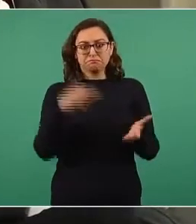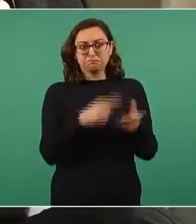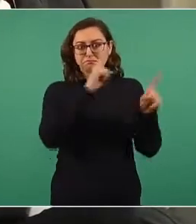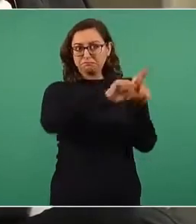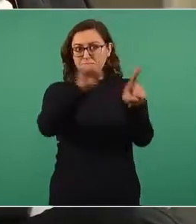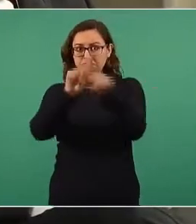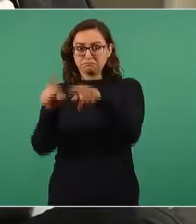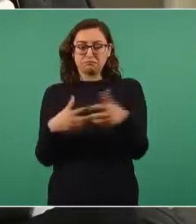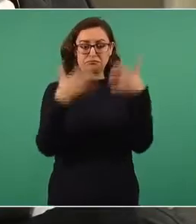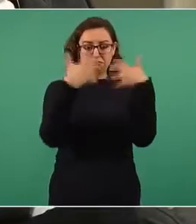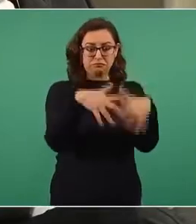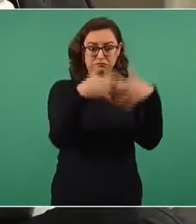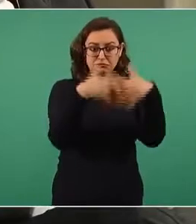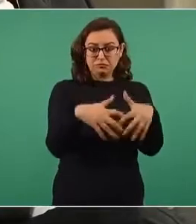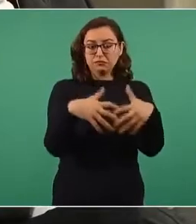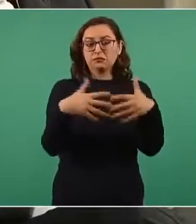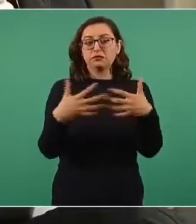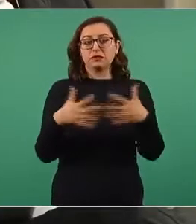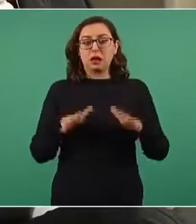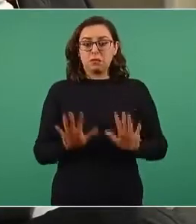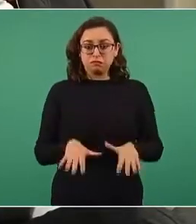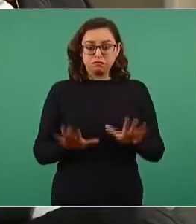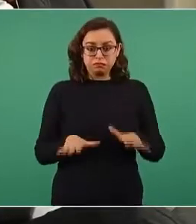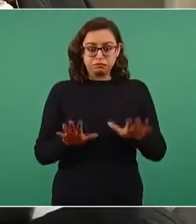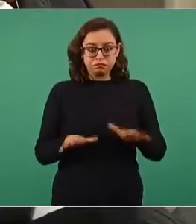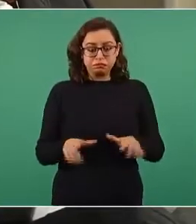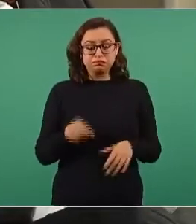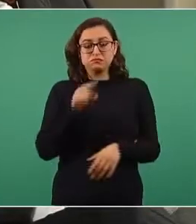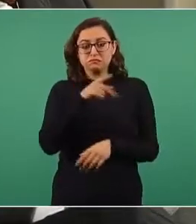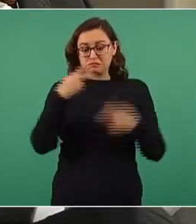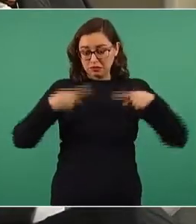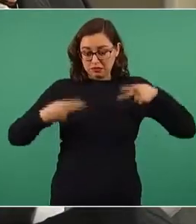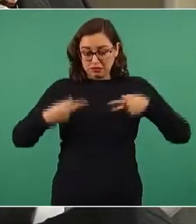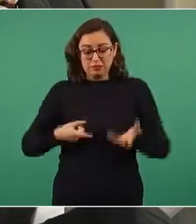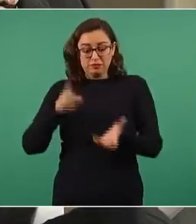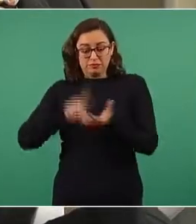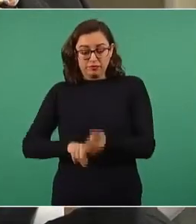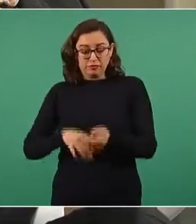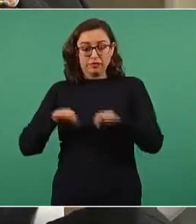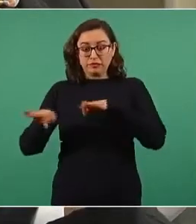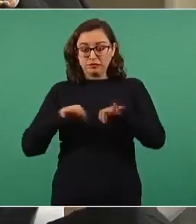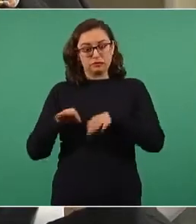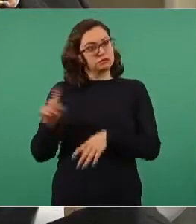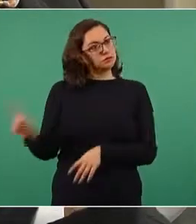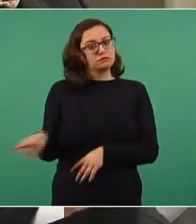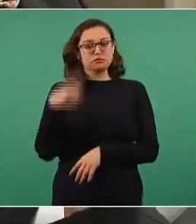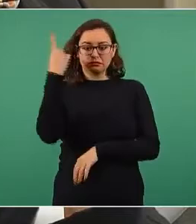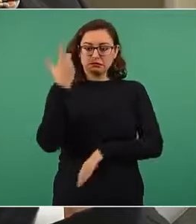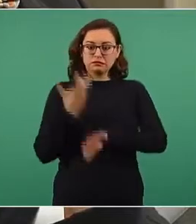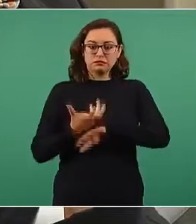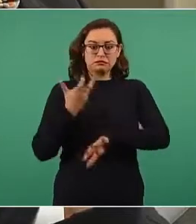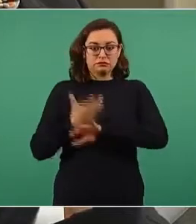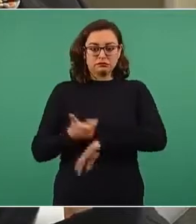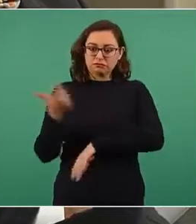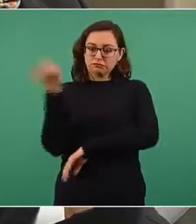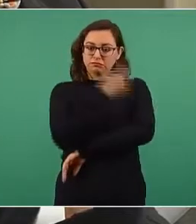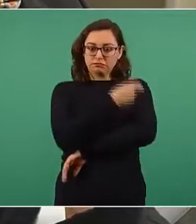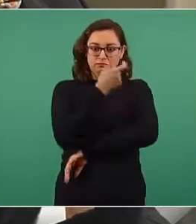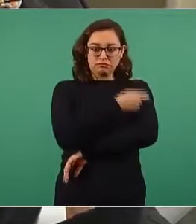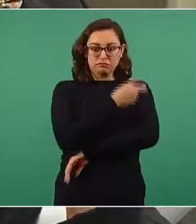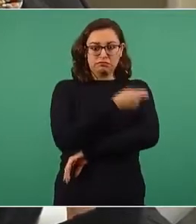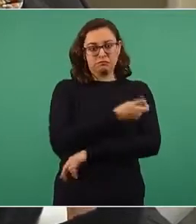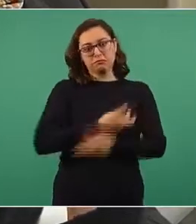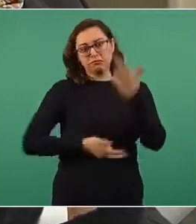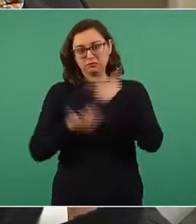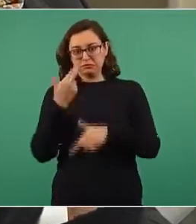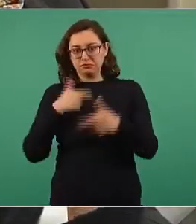empresas en la frontera que ya han estado vacunando a sus trabajadores, ¿no? Los mandan a Estados Unidos y desde ese lado los vacunan y después